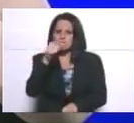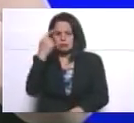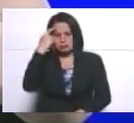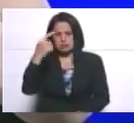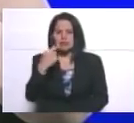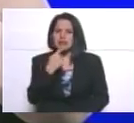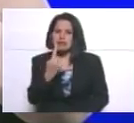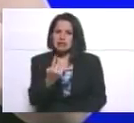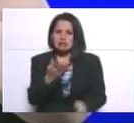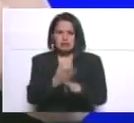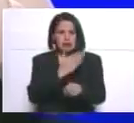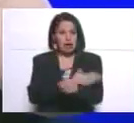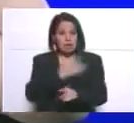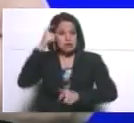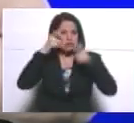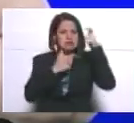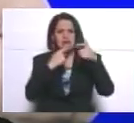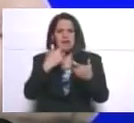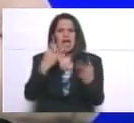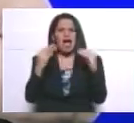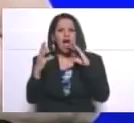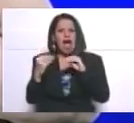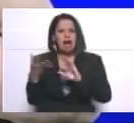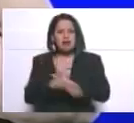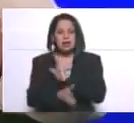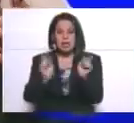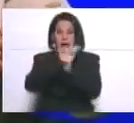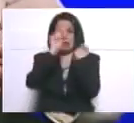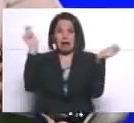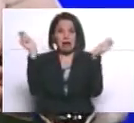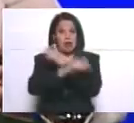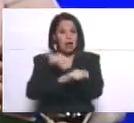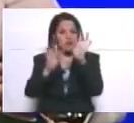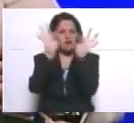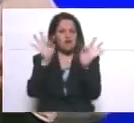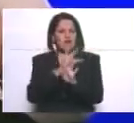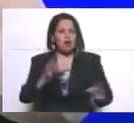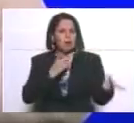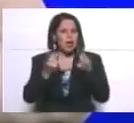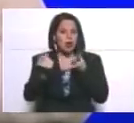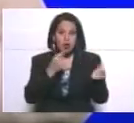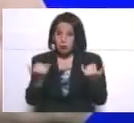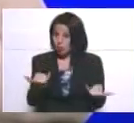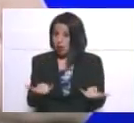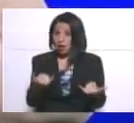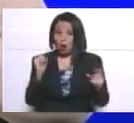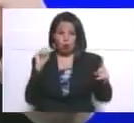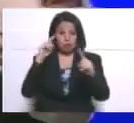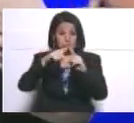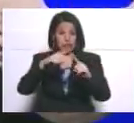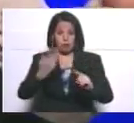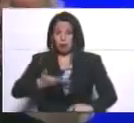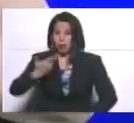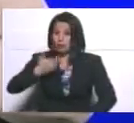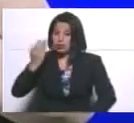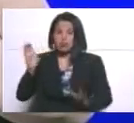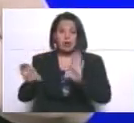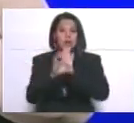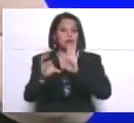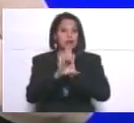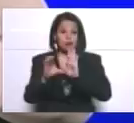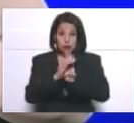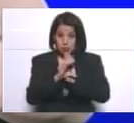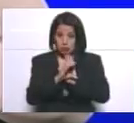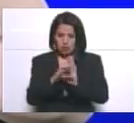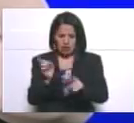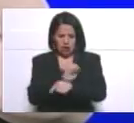el comandante habla de reformar el modelo económico, que es un objetivo estratégico de esta constituyente. Hace apenas unos